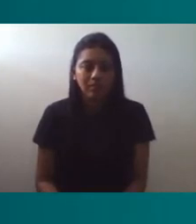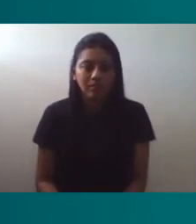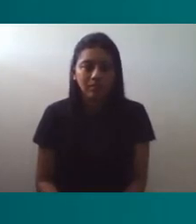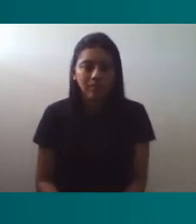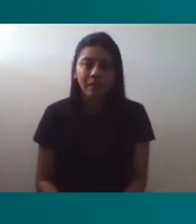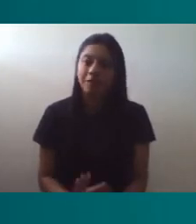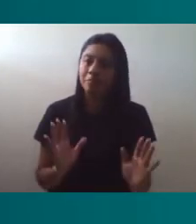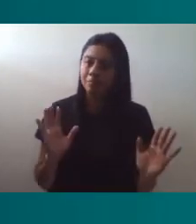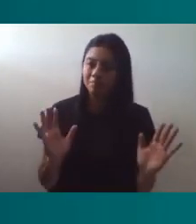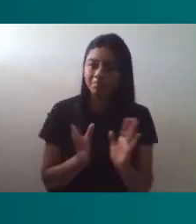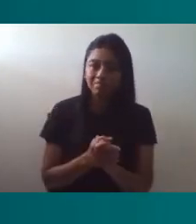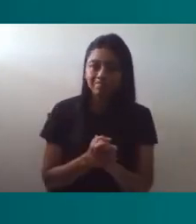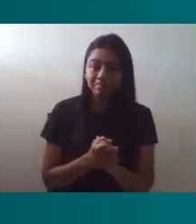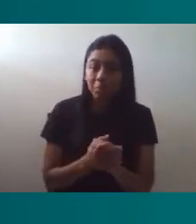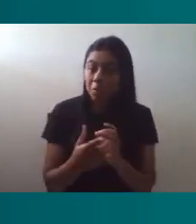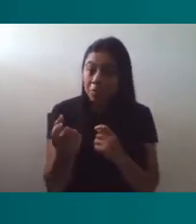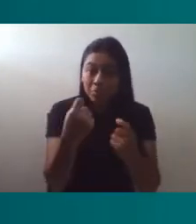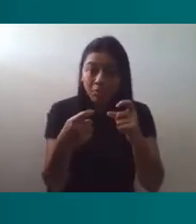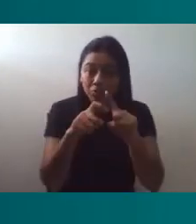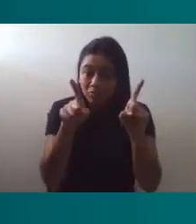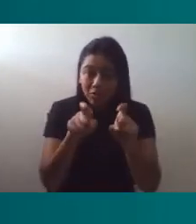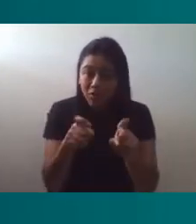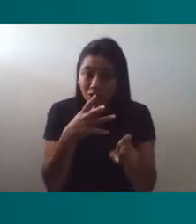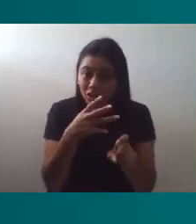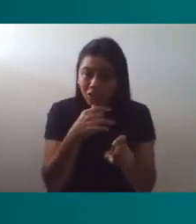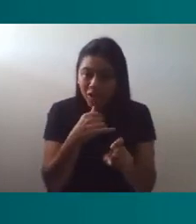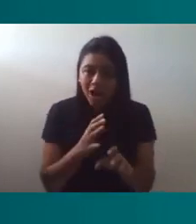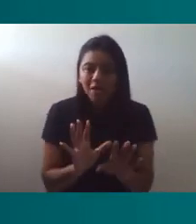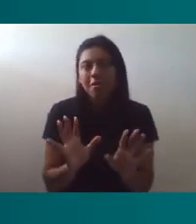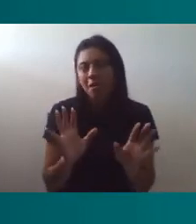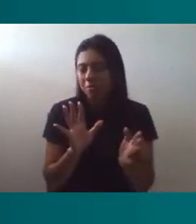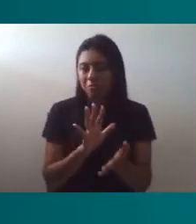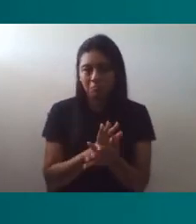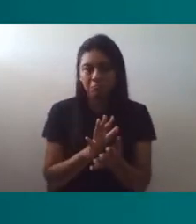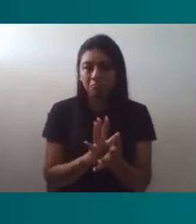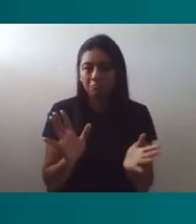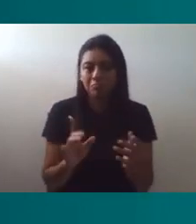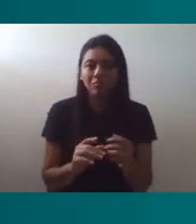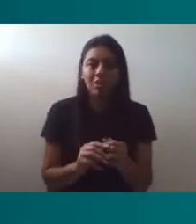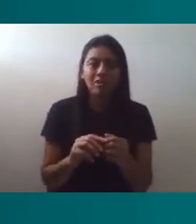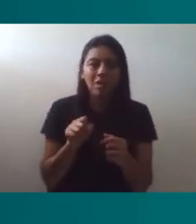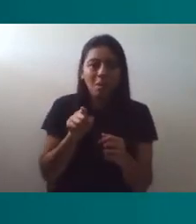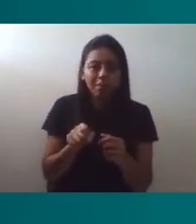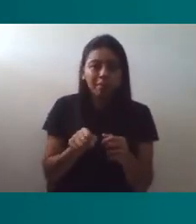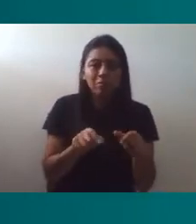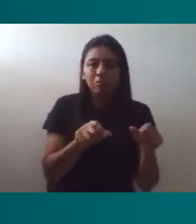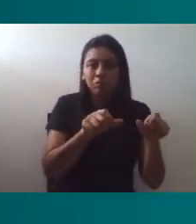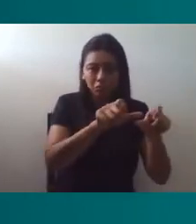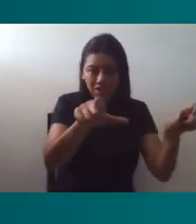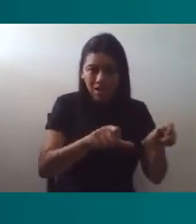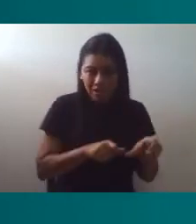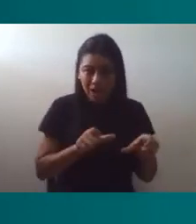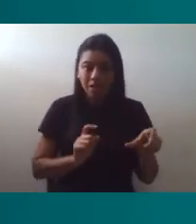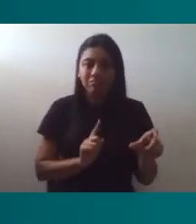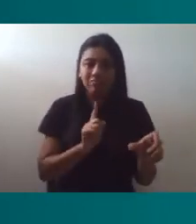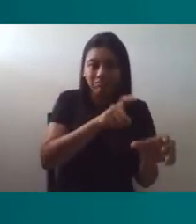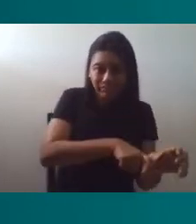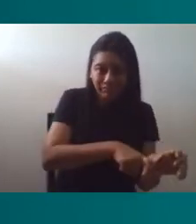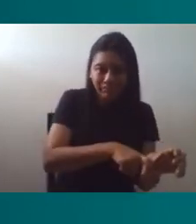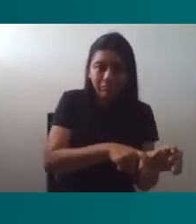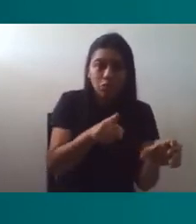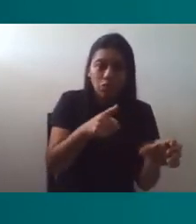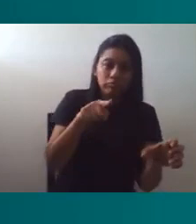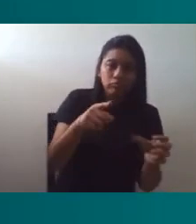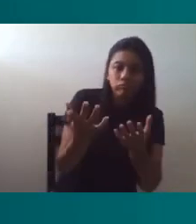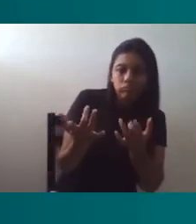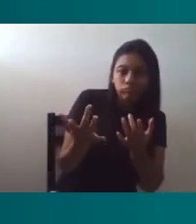Bueno, entonces, si no hay preguntitas por acá, como están conectando pues por aquí en sala, podríamos, entonces voy a estar por allá, como les dije, por allá en el café. Recuerden,